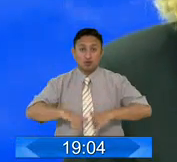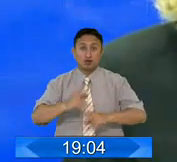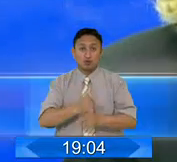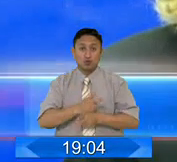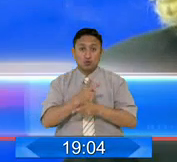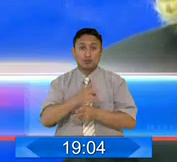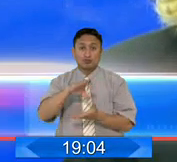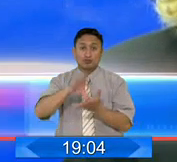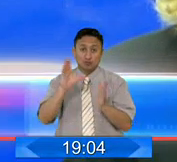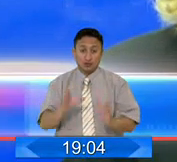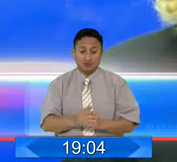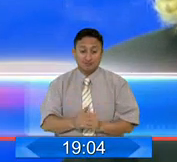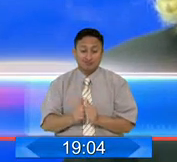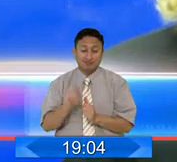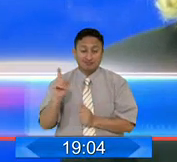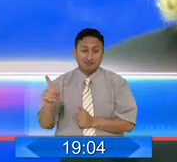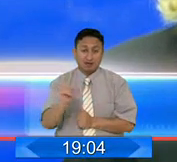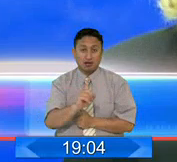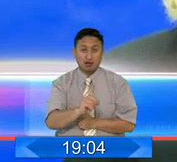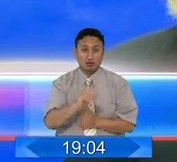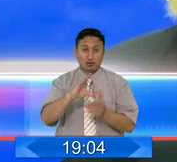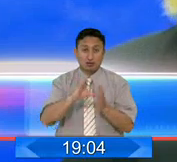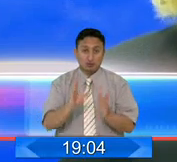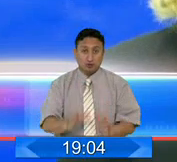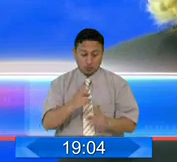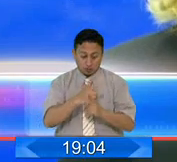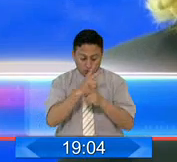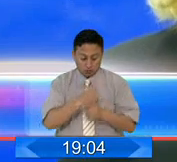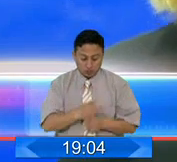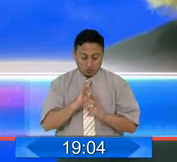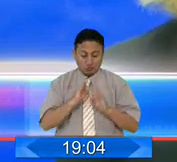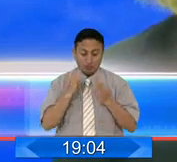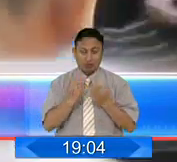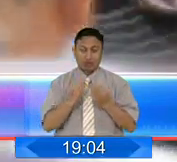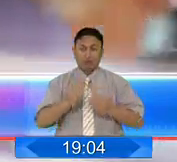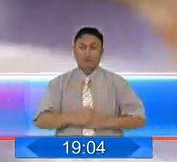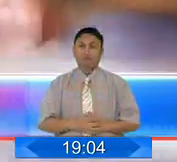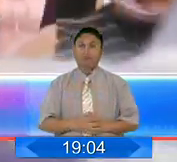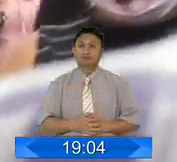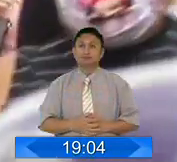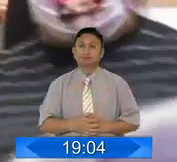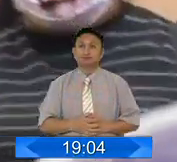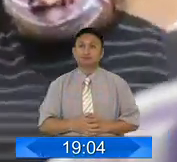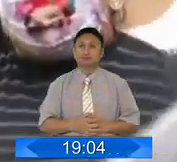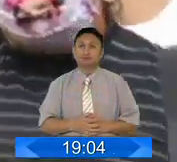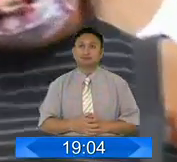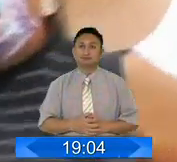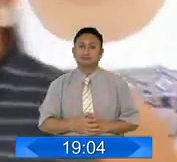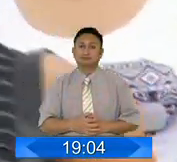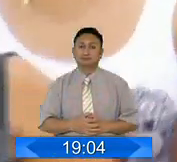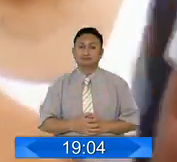y cada uno de nosotros como ciudadanos a seguir cuidando a nuestras familias. Informó Jorge Salazar.